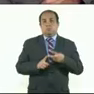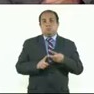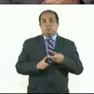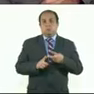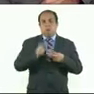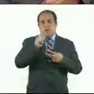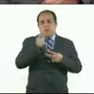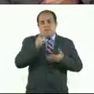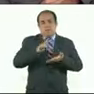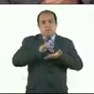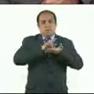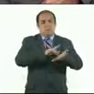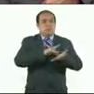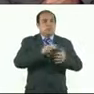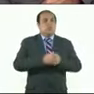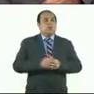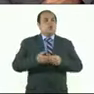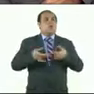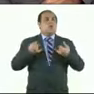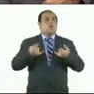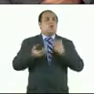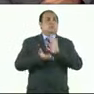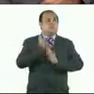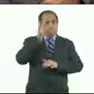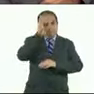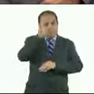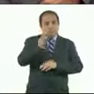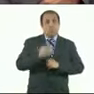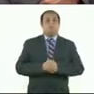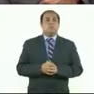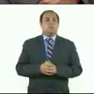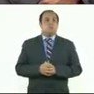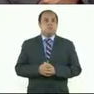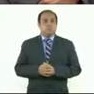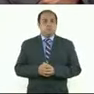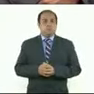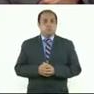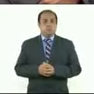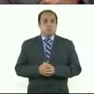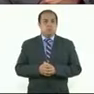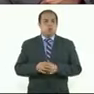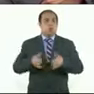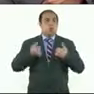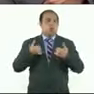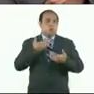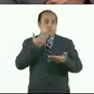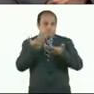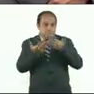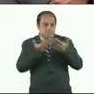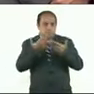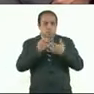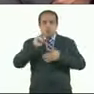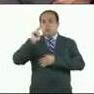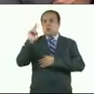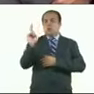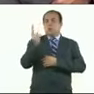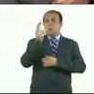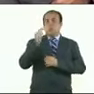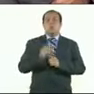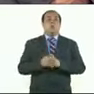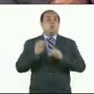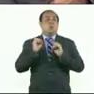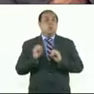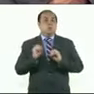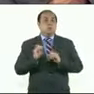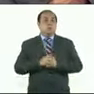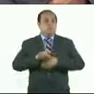apoyo de jóvenes construyendo el futuro, jóvenes que estudian en universidades, o